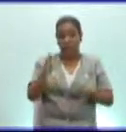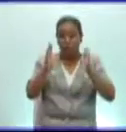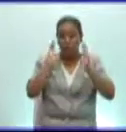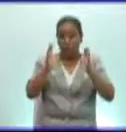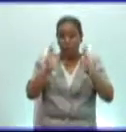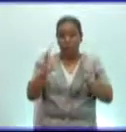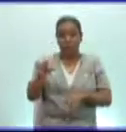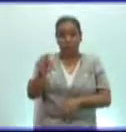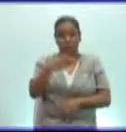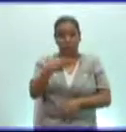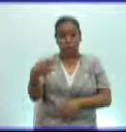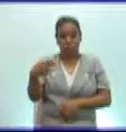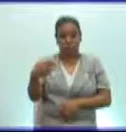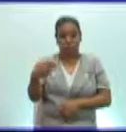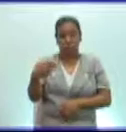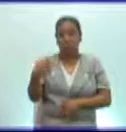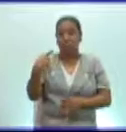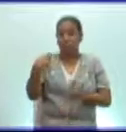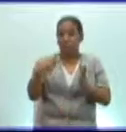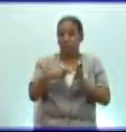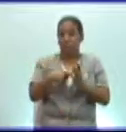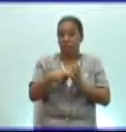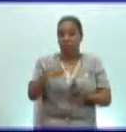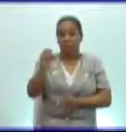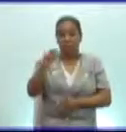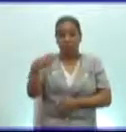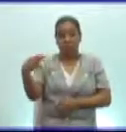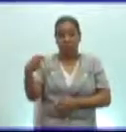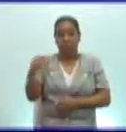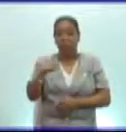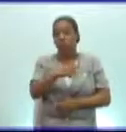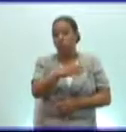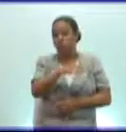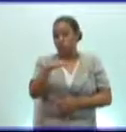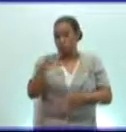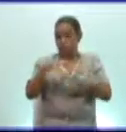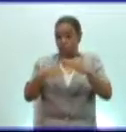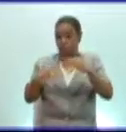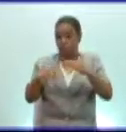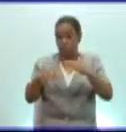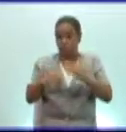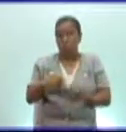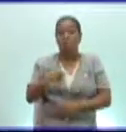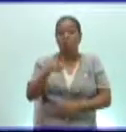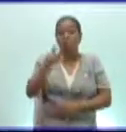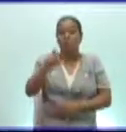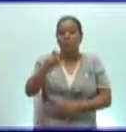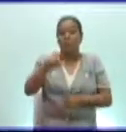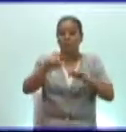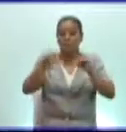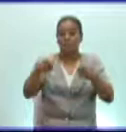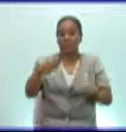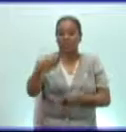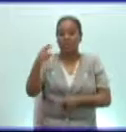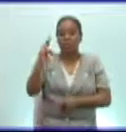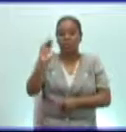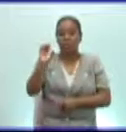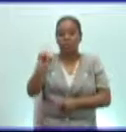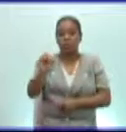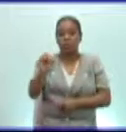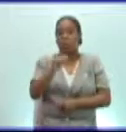iones sobre la concentración de, en este caso, la molécula que sería el